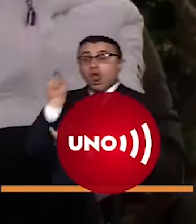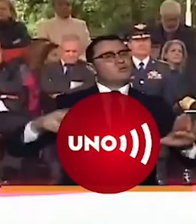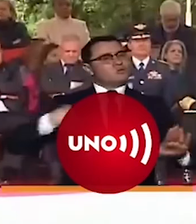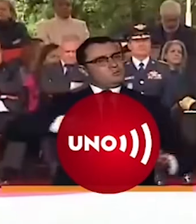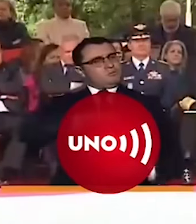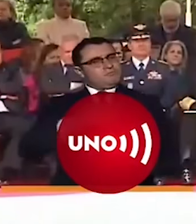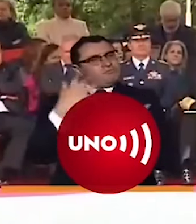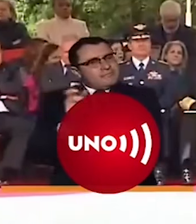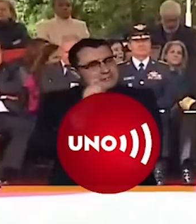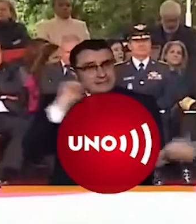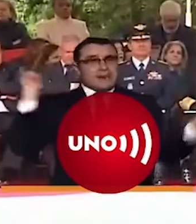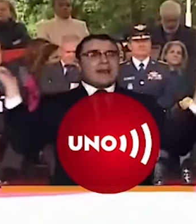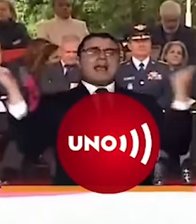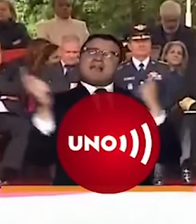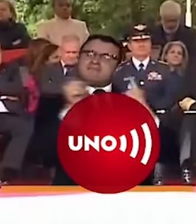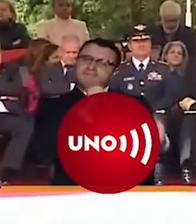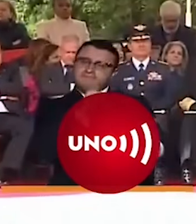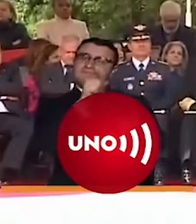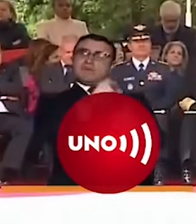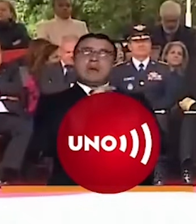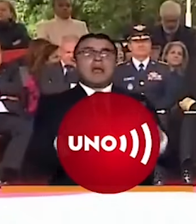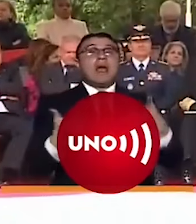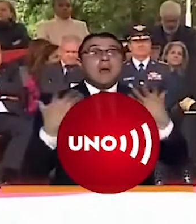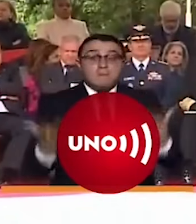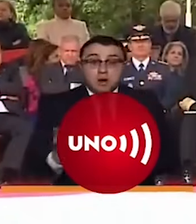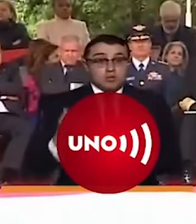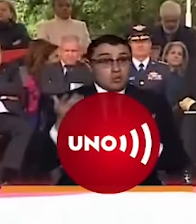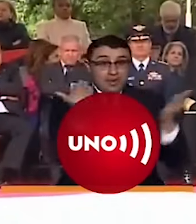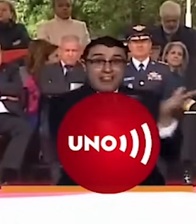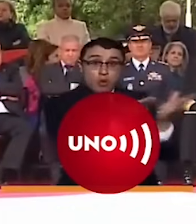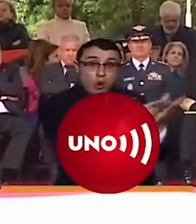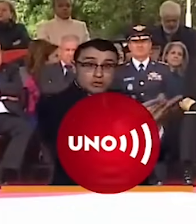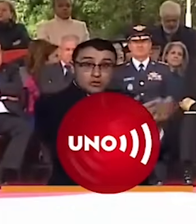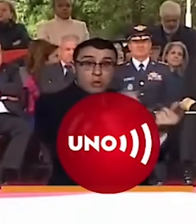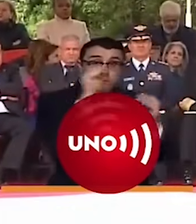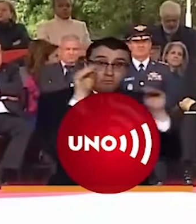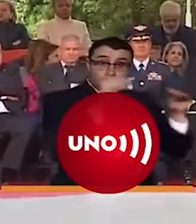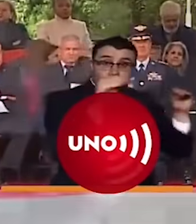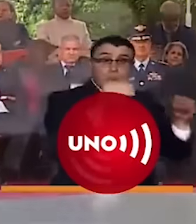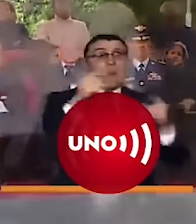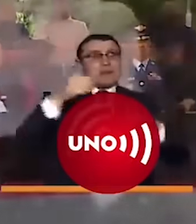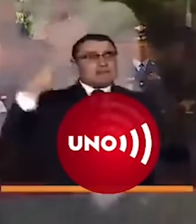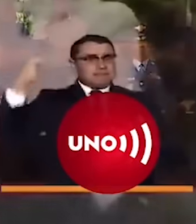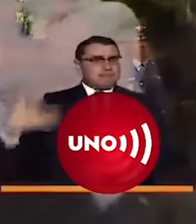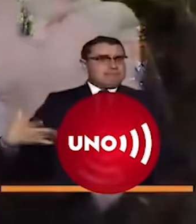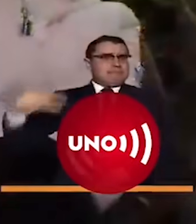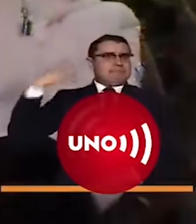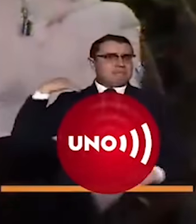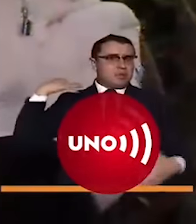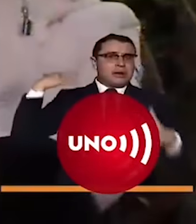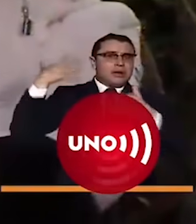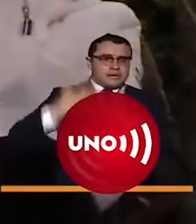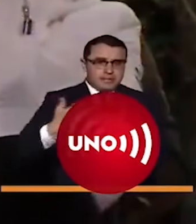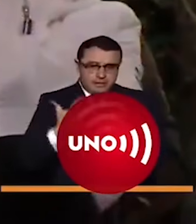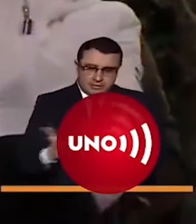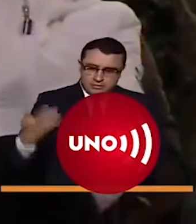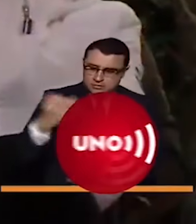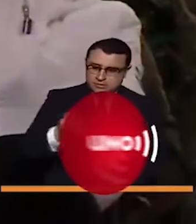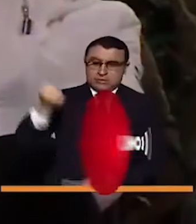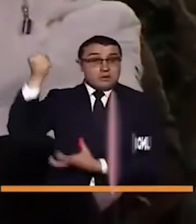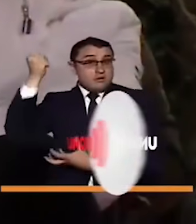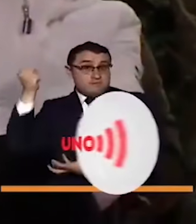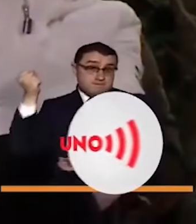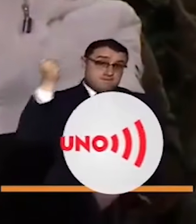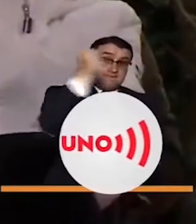guerras. Por eso hemos asignado a la educación el presupuesto histórico para el año entrante y este que